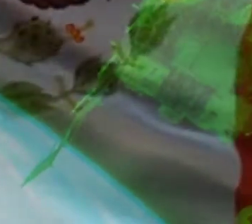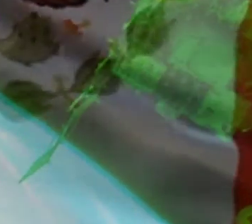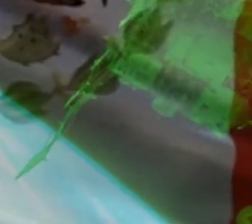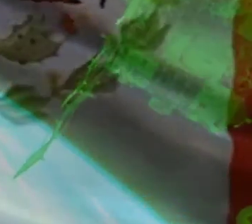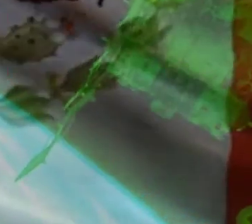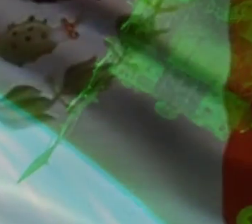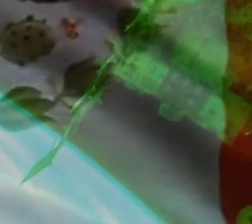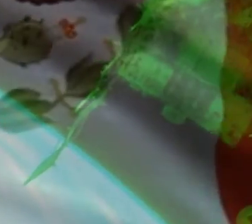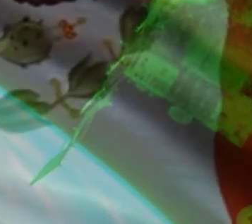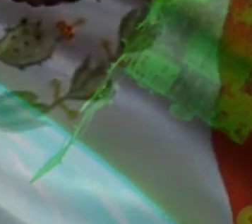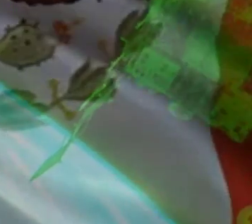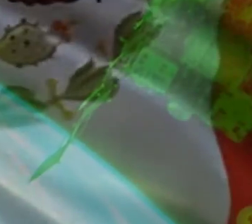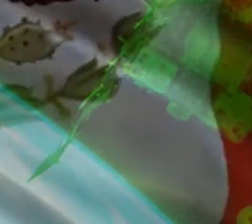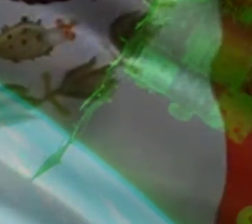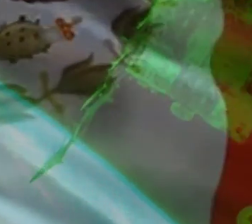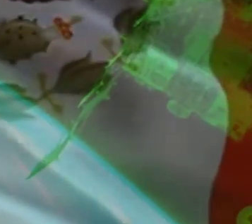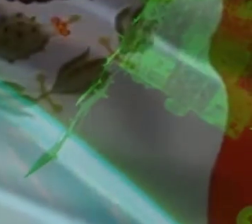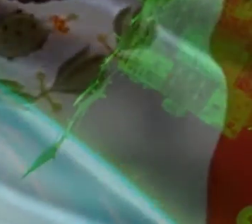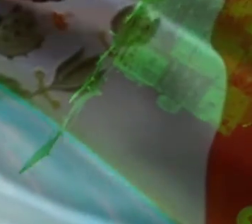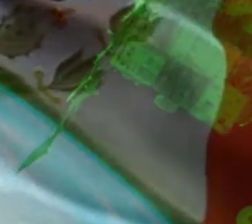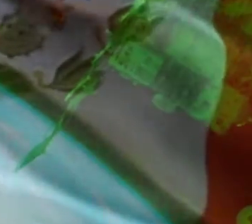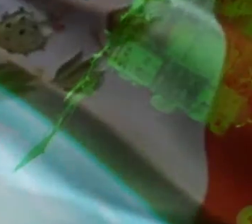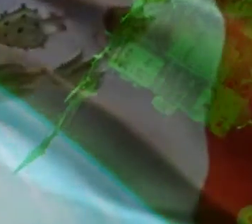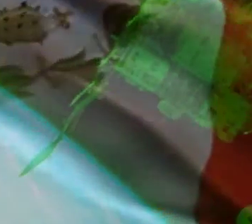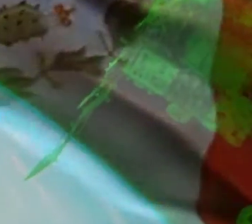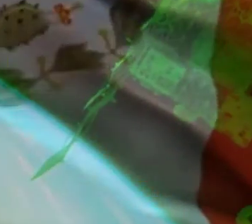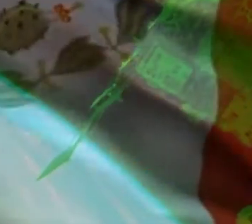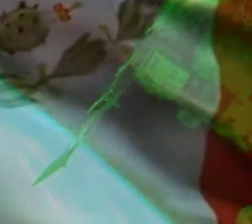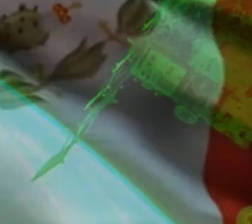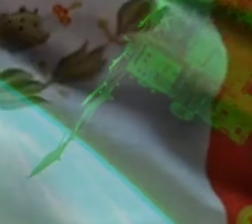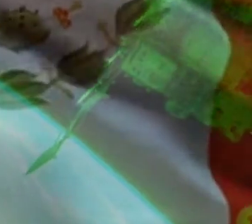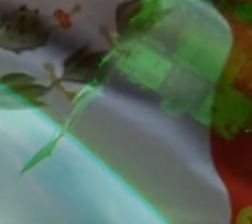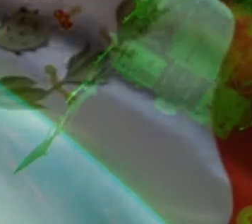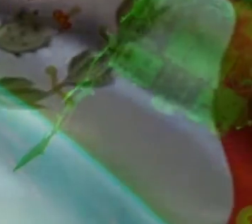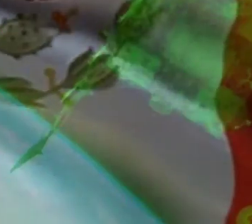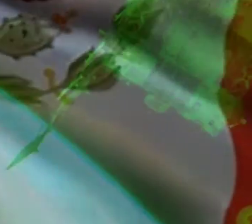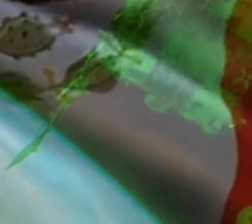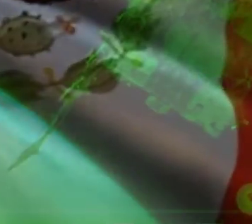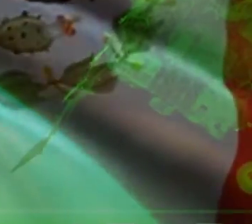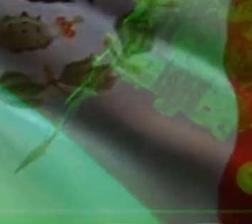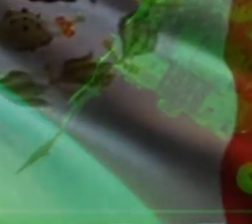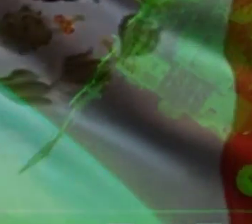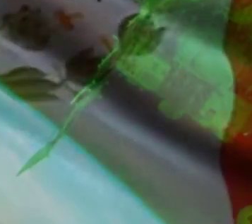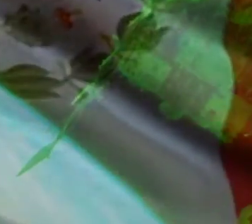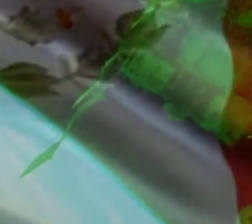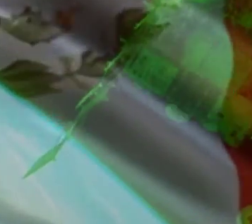Toño el Subterráneo 4T, siempre verificando notas de 12 a 14